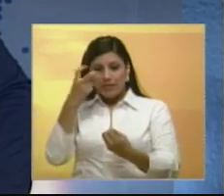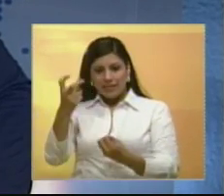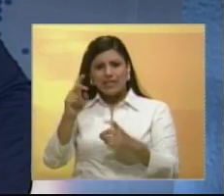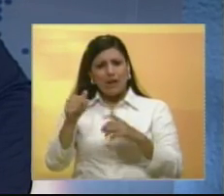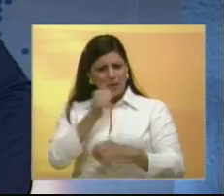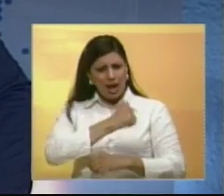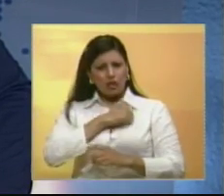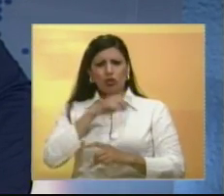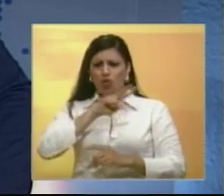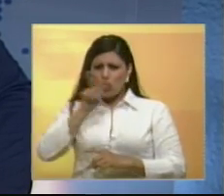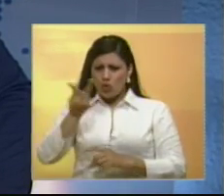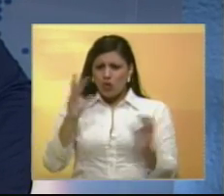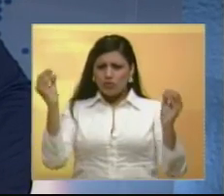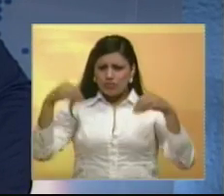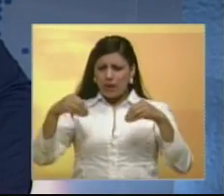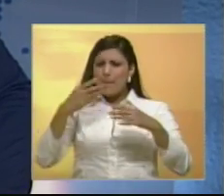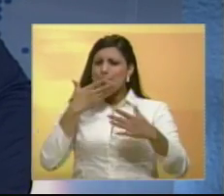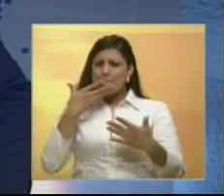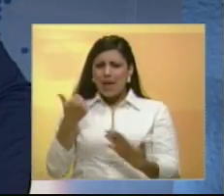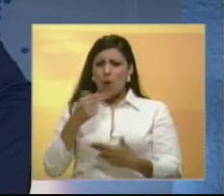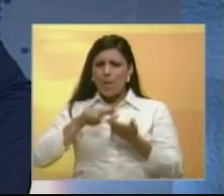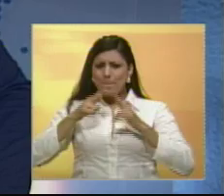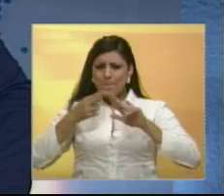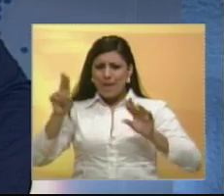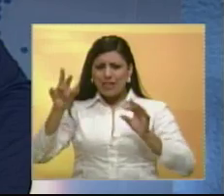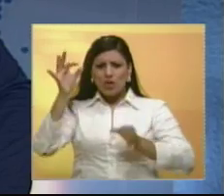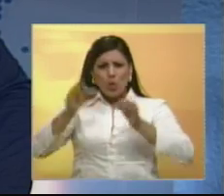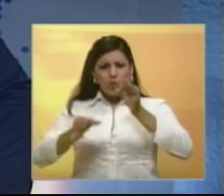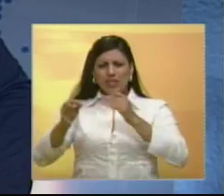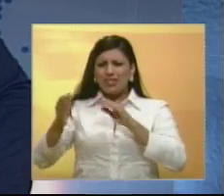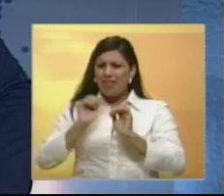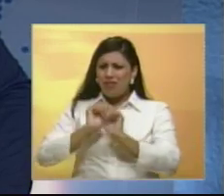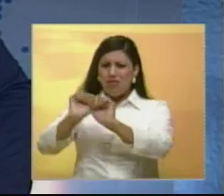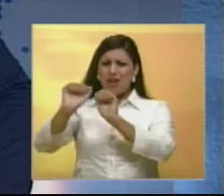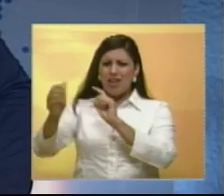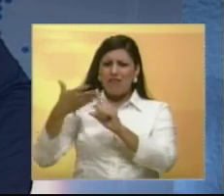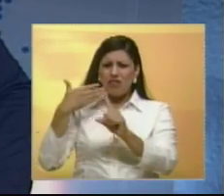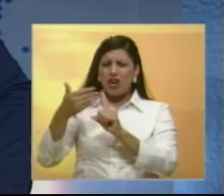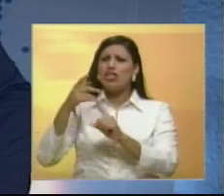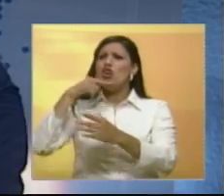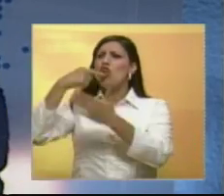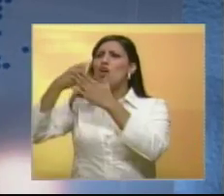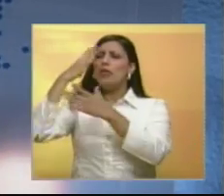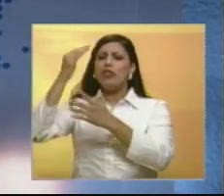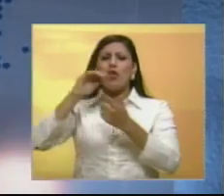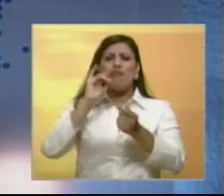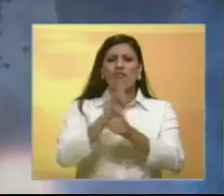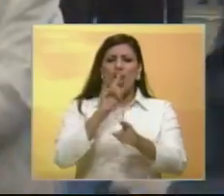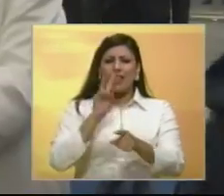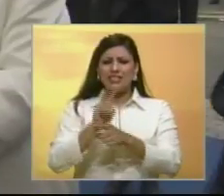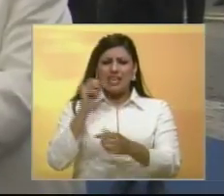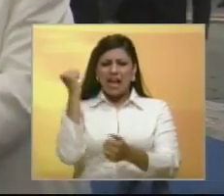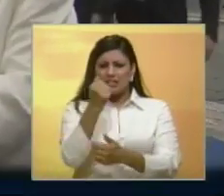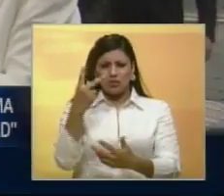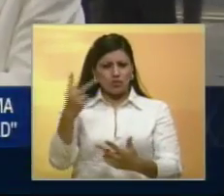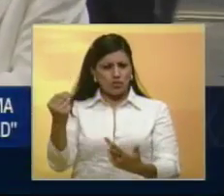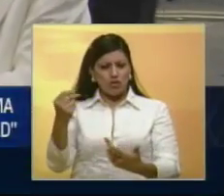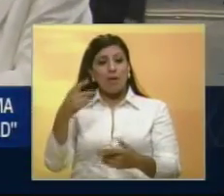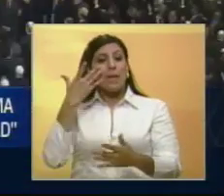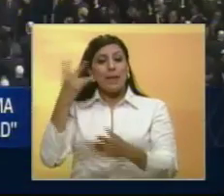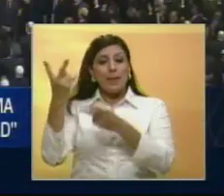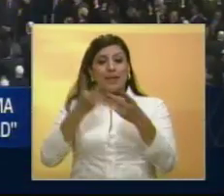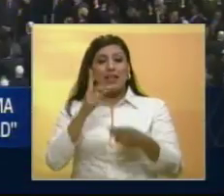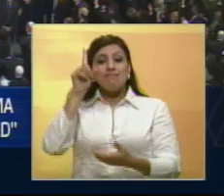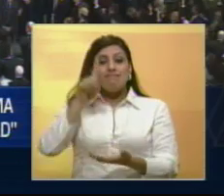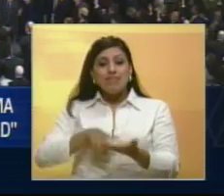se comprometan a reforzar la paz y la justicia y condenó la violencia en nombre de Dios. Ante unos 1.500